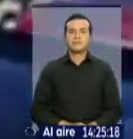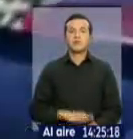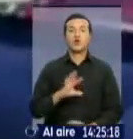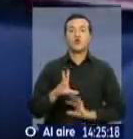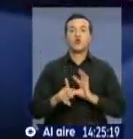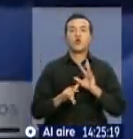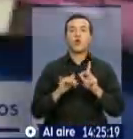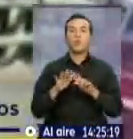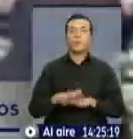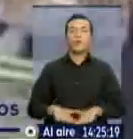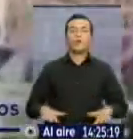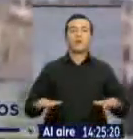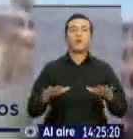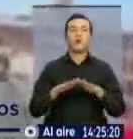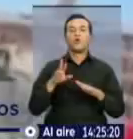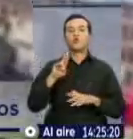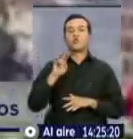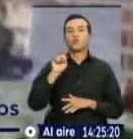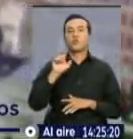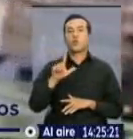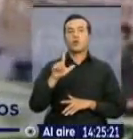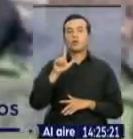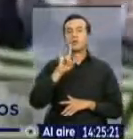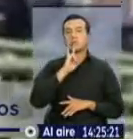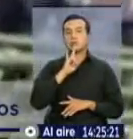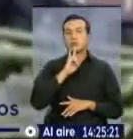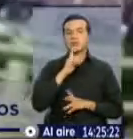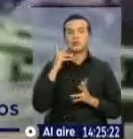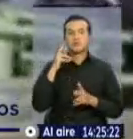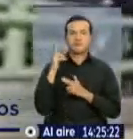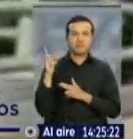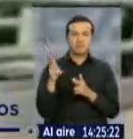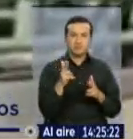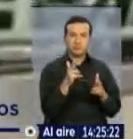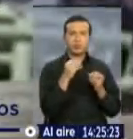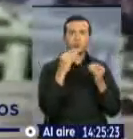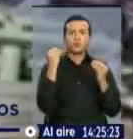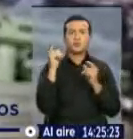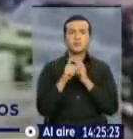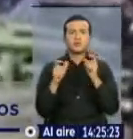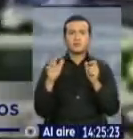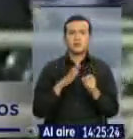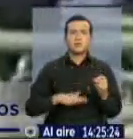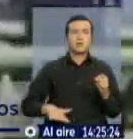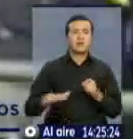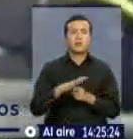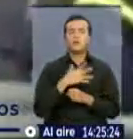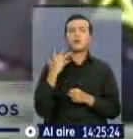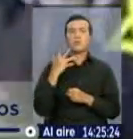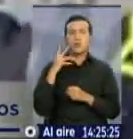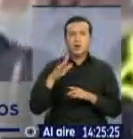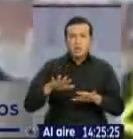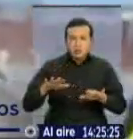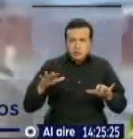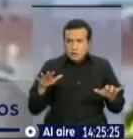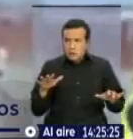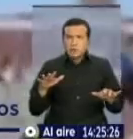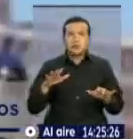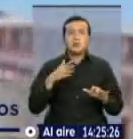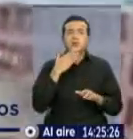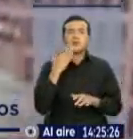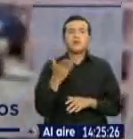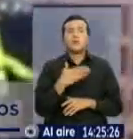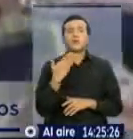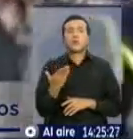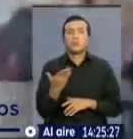la localidad de Rhode Island, Estados Unidos, terminó en tiroteo. Decenas de personas se lanzaron al piso. Tras una